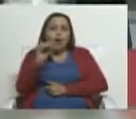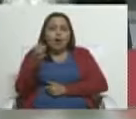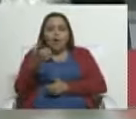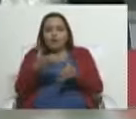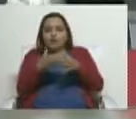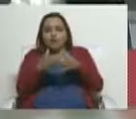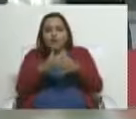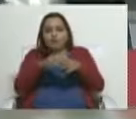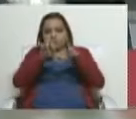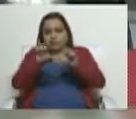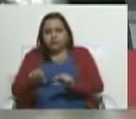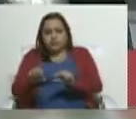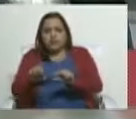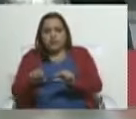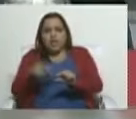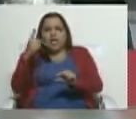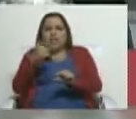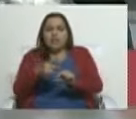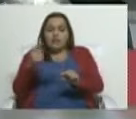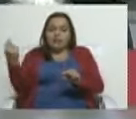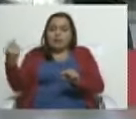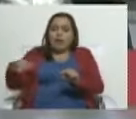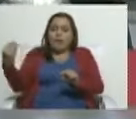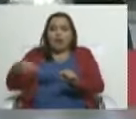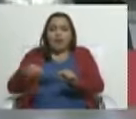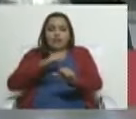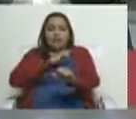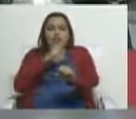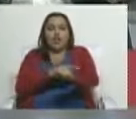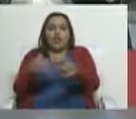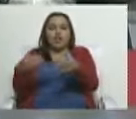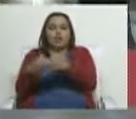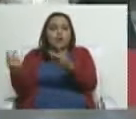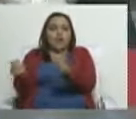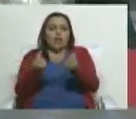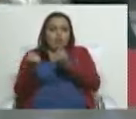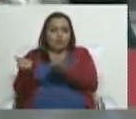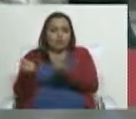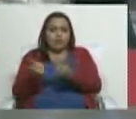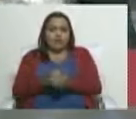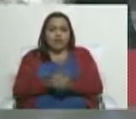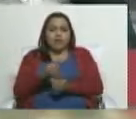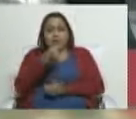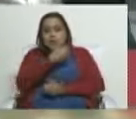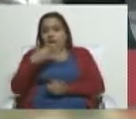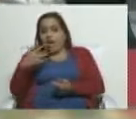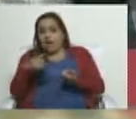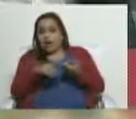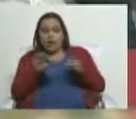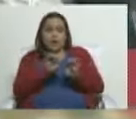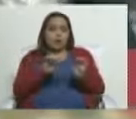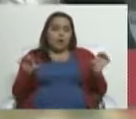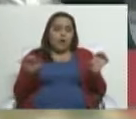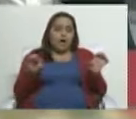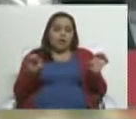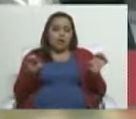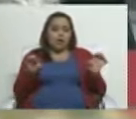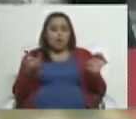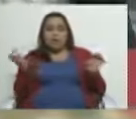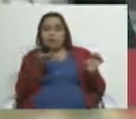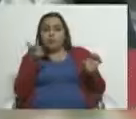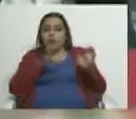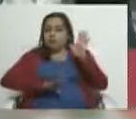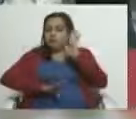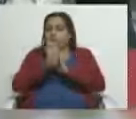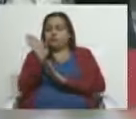excluidos. Hay que invertir, el Estado tiene que invertir en fortalecer los grupos económicos, que son blancos, que son educados, que buscan el progresismo.